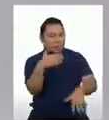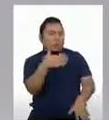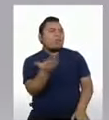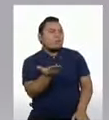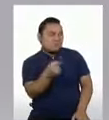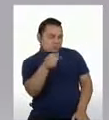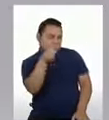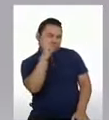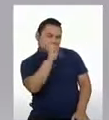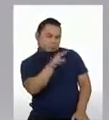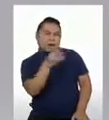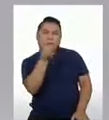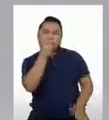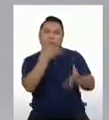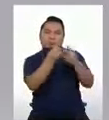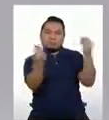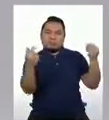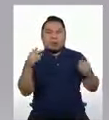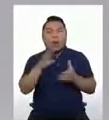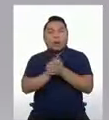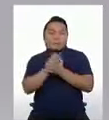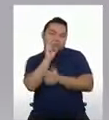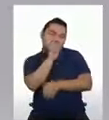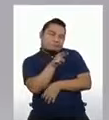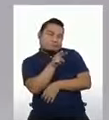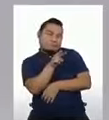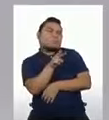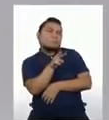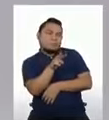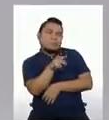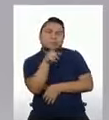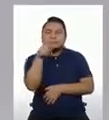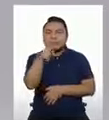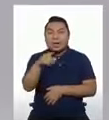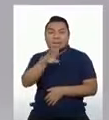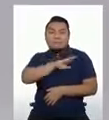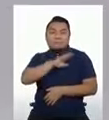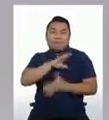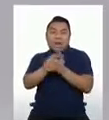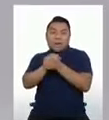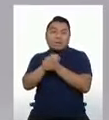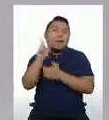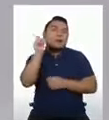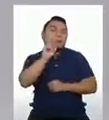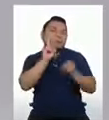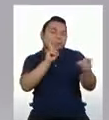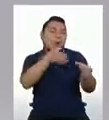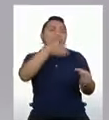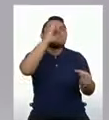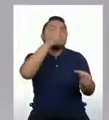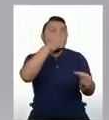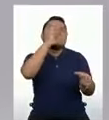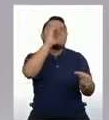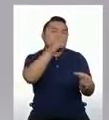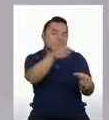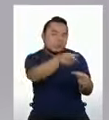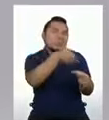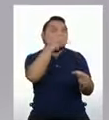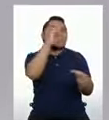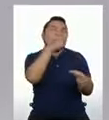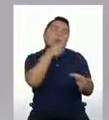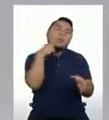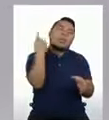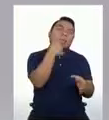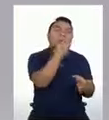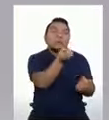esa familia tiene mucha comida. El mal amigo engaña al hombre para que le diga su secreto e